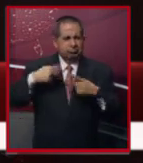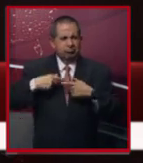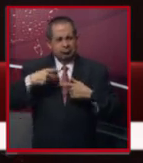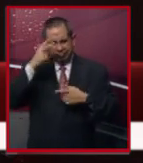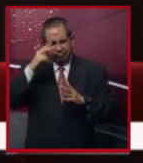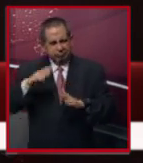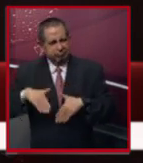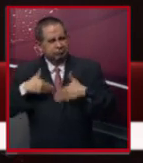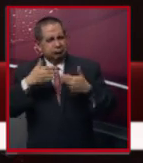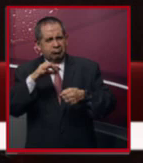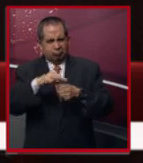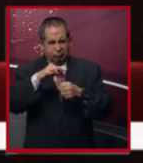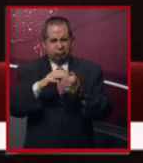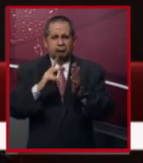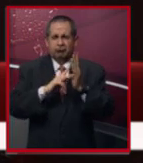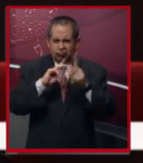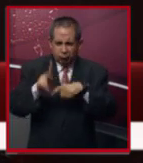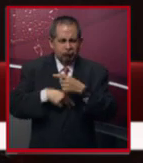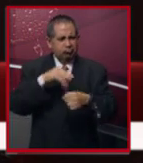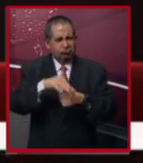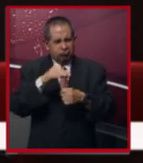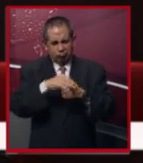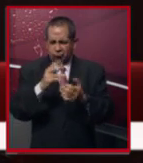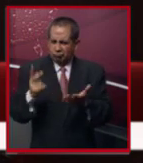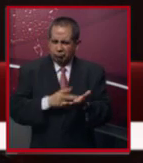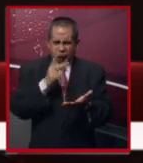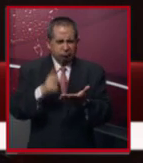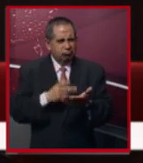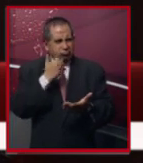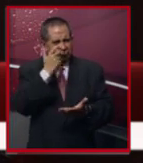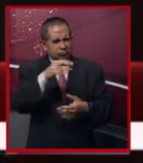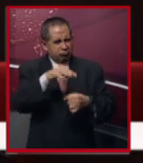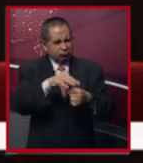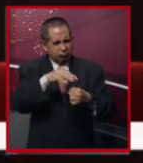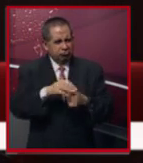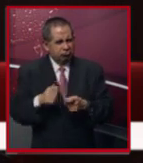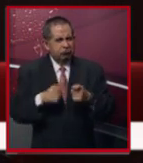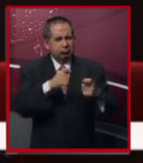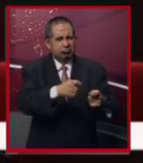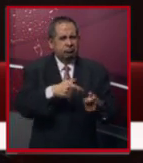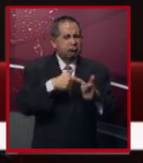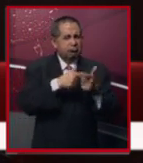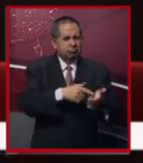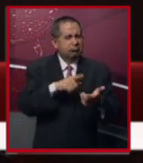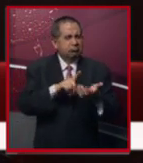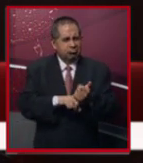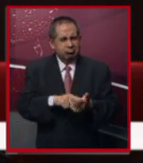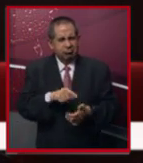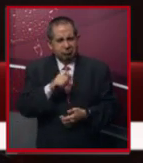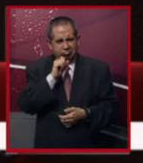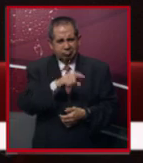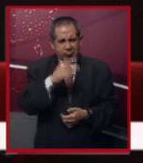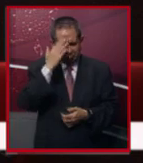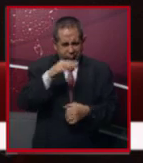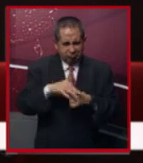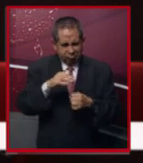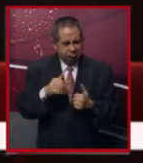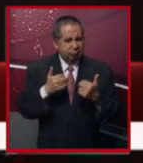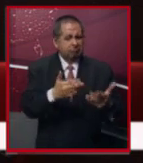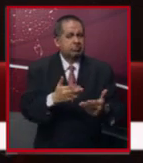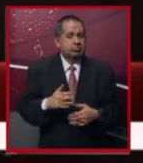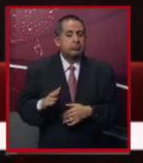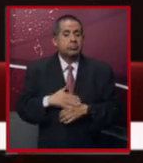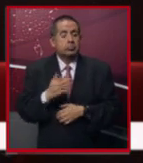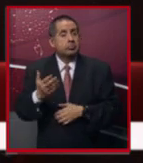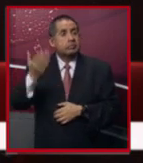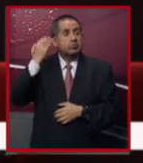México volverá a votar las veces que Andrés Manuel López Obrador pida el voto, porque